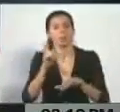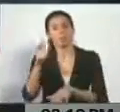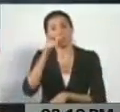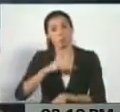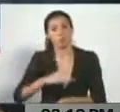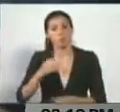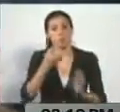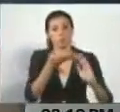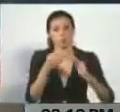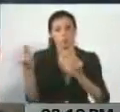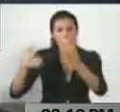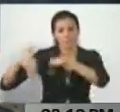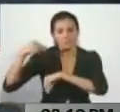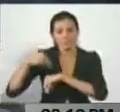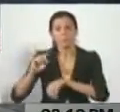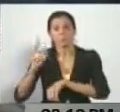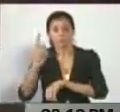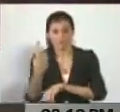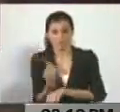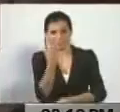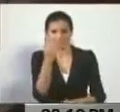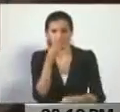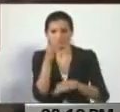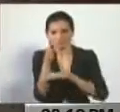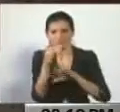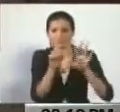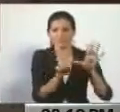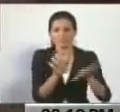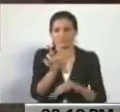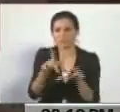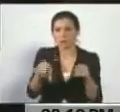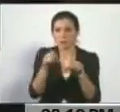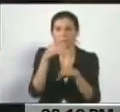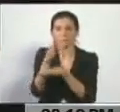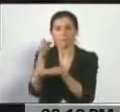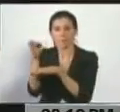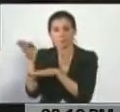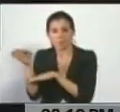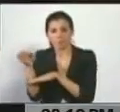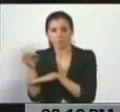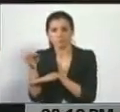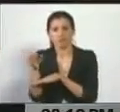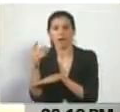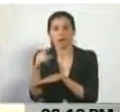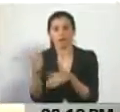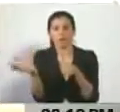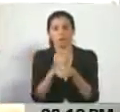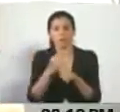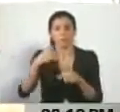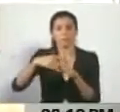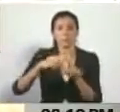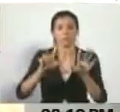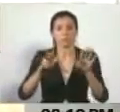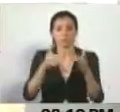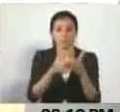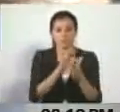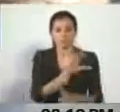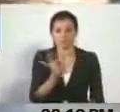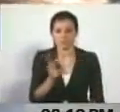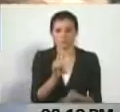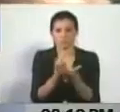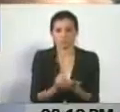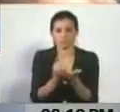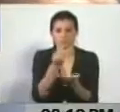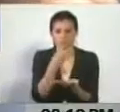comunidad. Durante la primera inspección fueron fiscalizados 63 establecimientos comerciales en los que se incautaron más de 8.500 kilos de